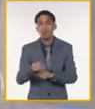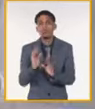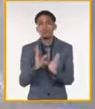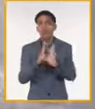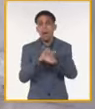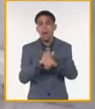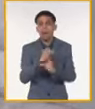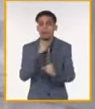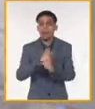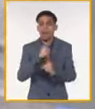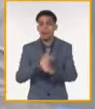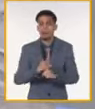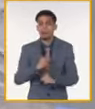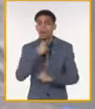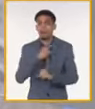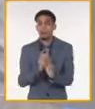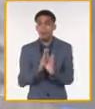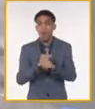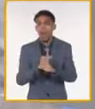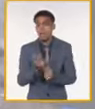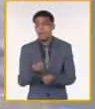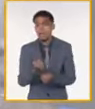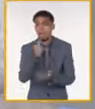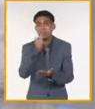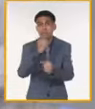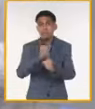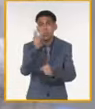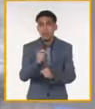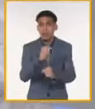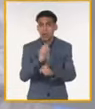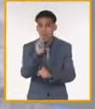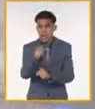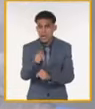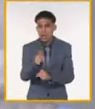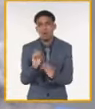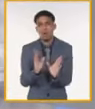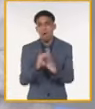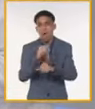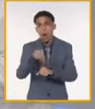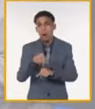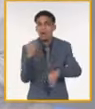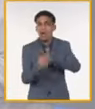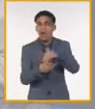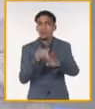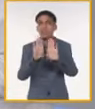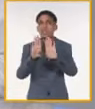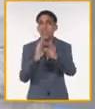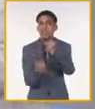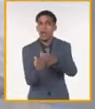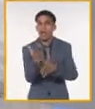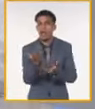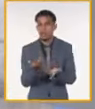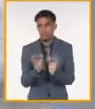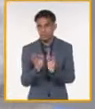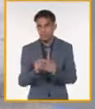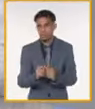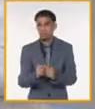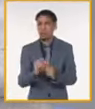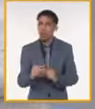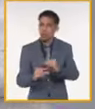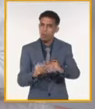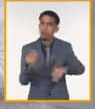barbero y lo que hay es una cafetería o una tienda esas distorsiones tenemos que irlas eh conduciendo y estas